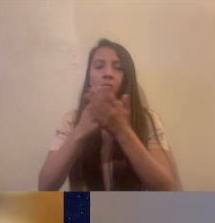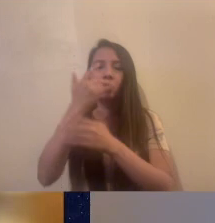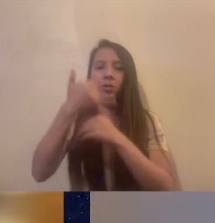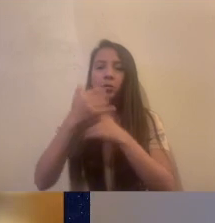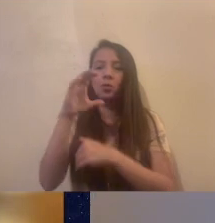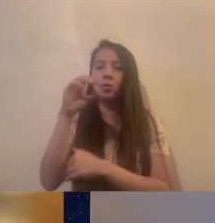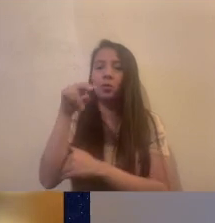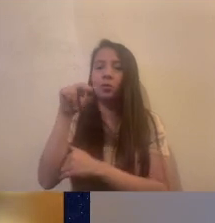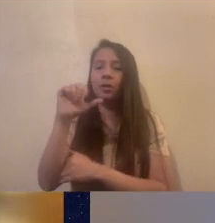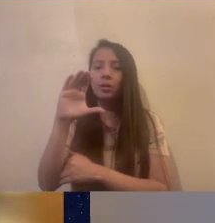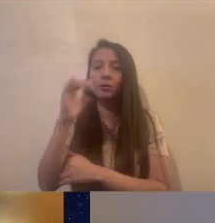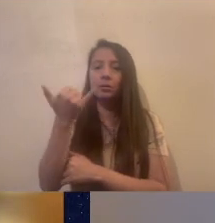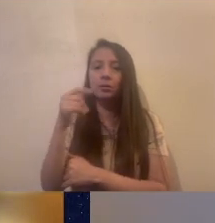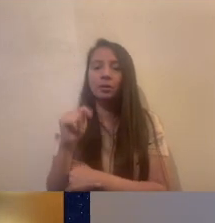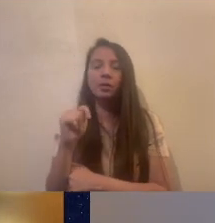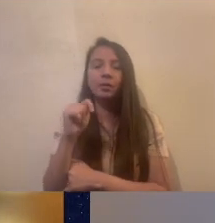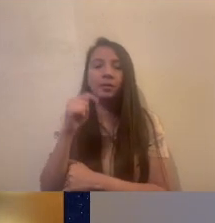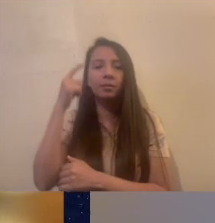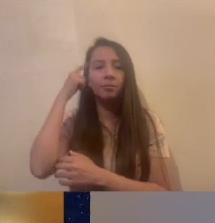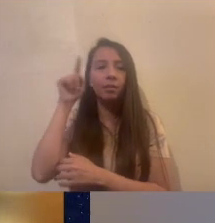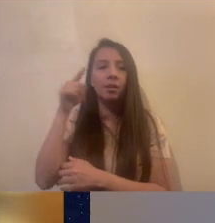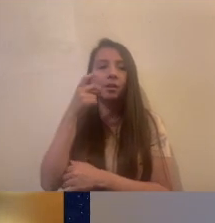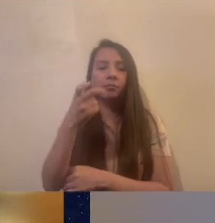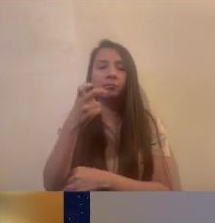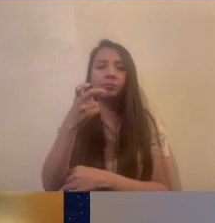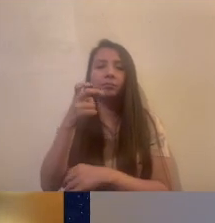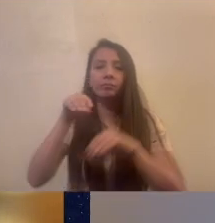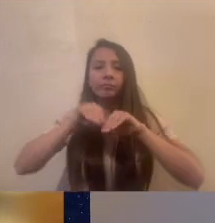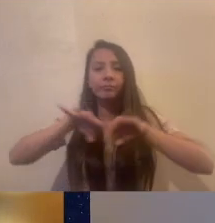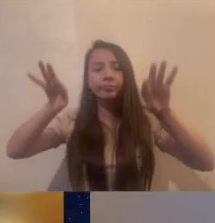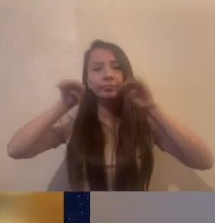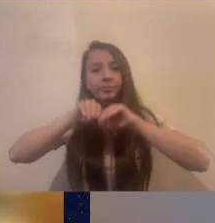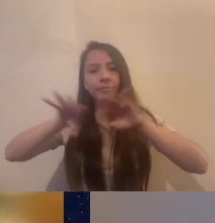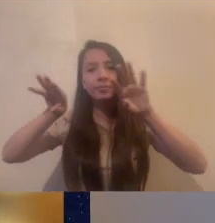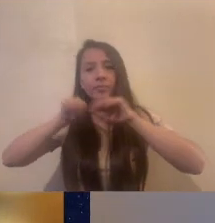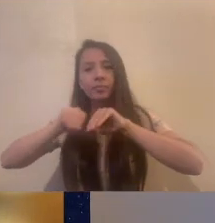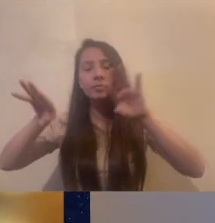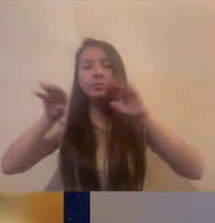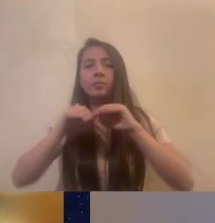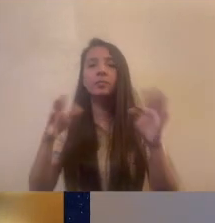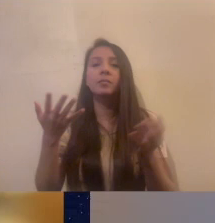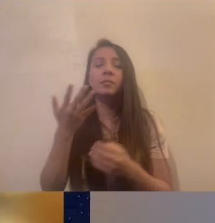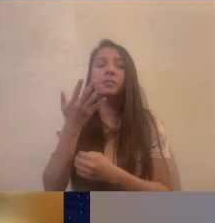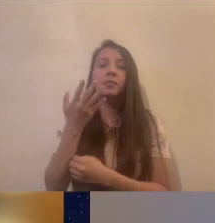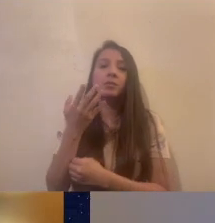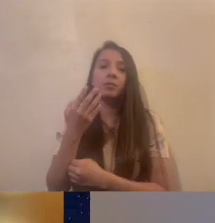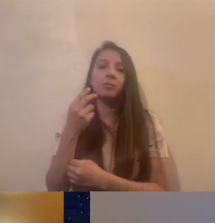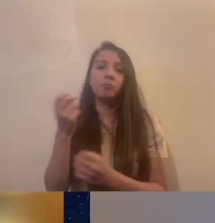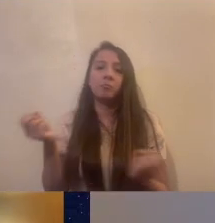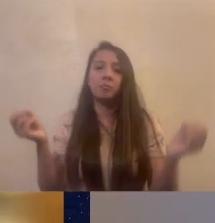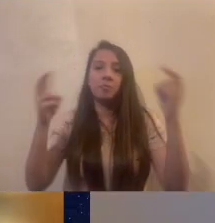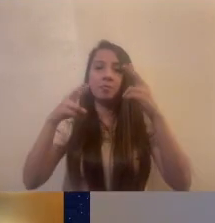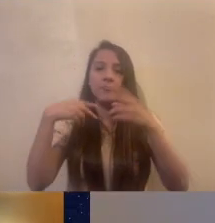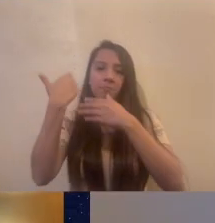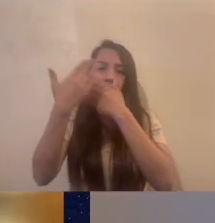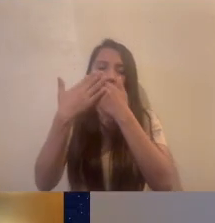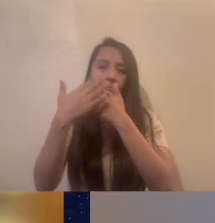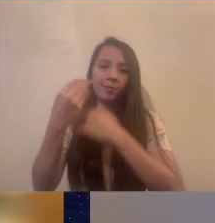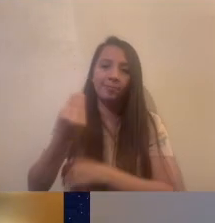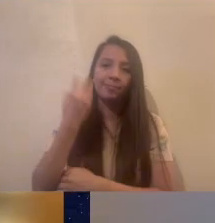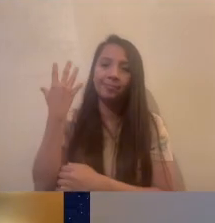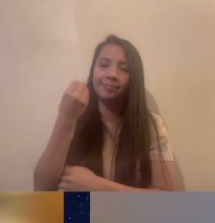este es un proyecto CONACYT, para que se lleve a cabo ese tipo de comunicación de la ciencia. Y